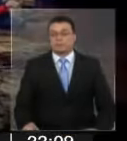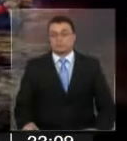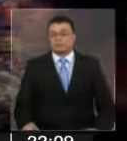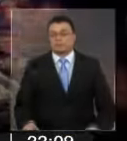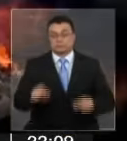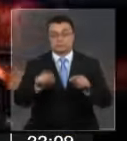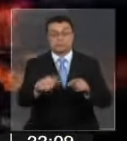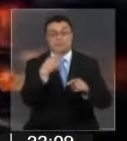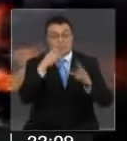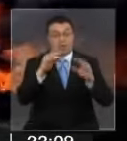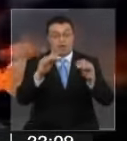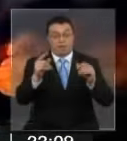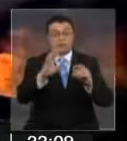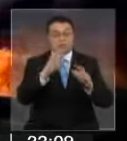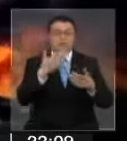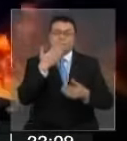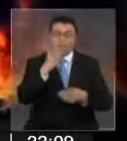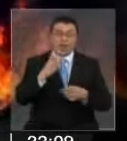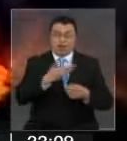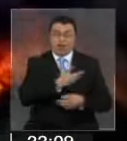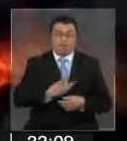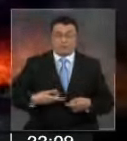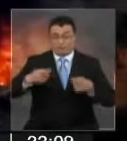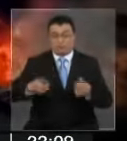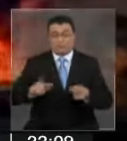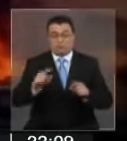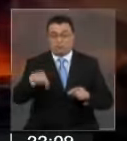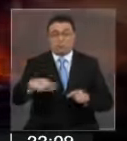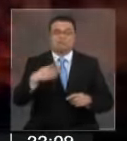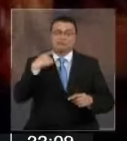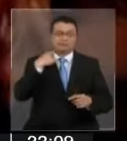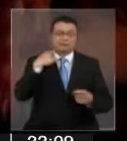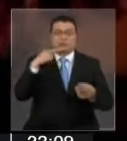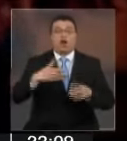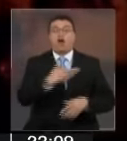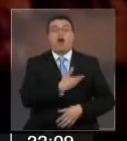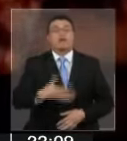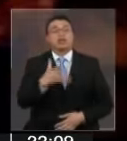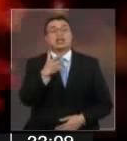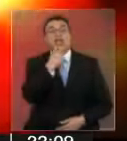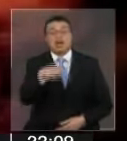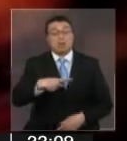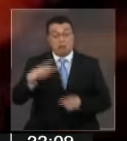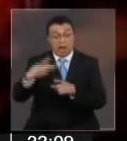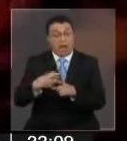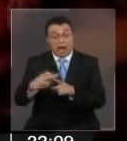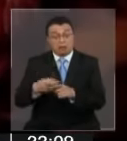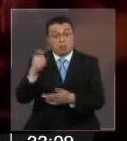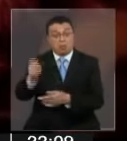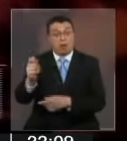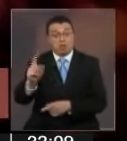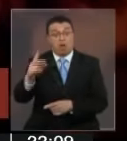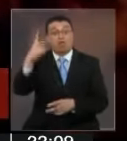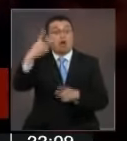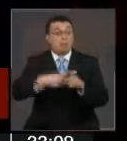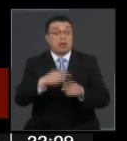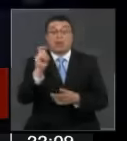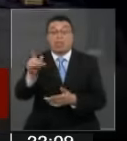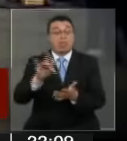Esto habla de la incompetencia del gobierno en realidad. Yo creo que aquí están haciendo agua. ¿Qué queda el gobierno que un mes vaya barriendo y dos meses lo quedemos